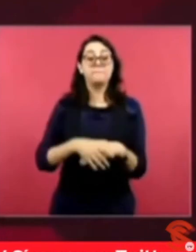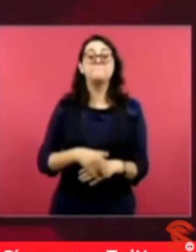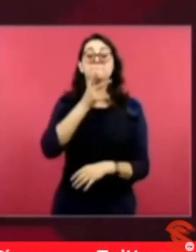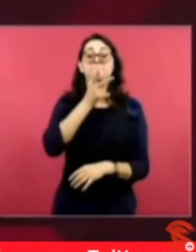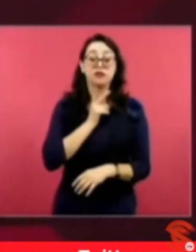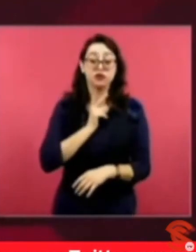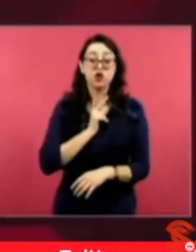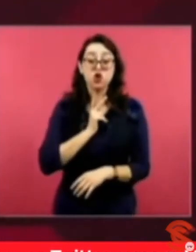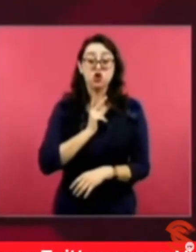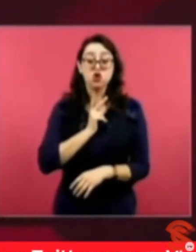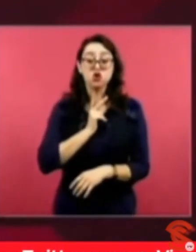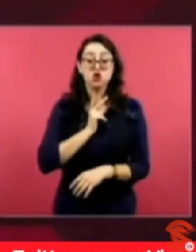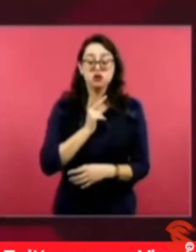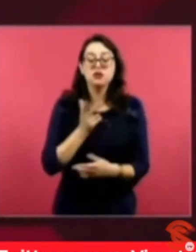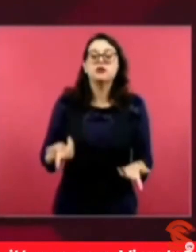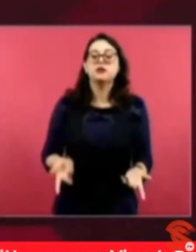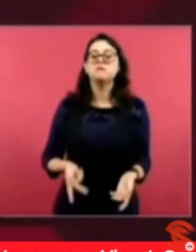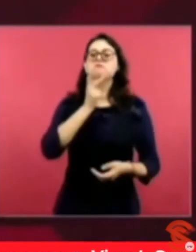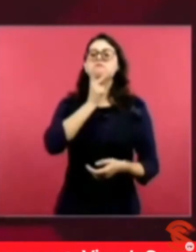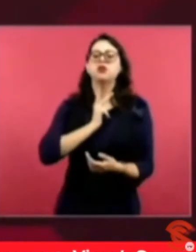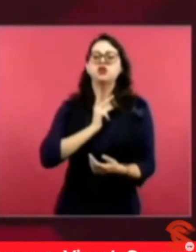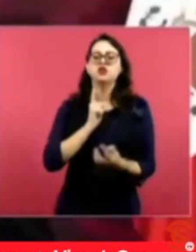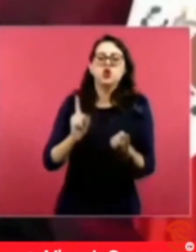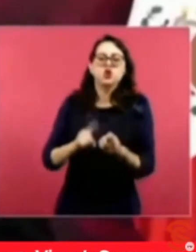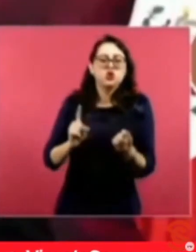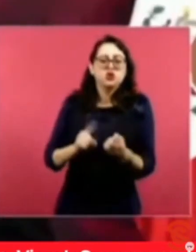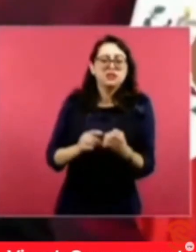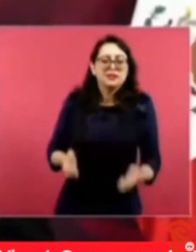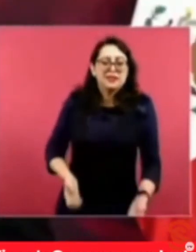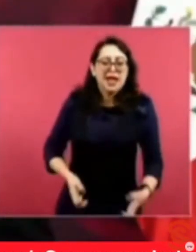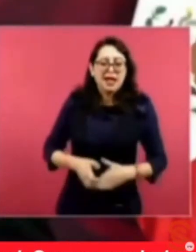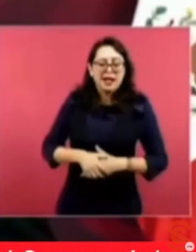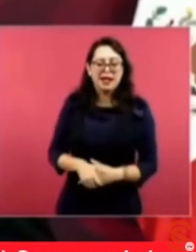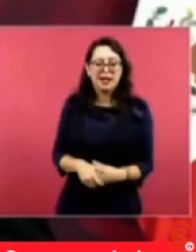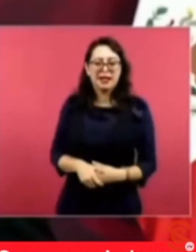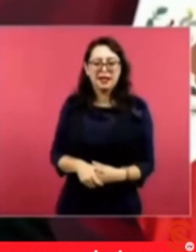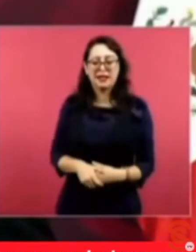De Tabasco, de Campeche y de Chiapas.